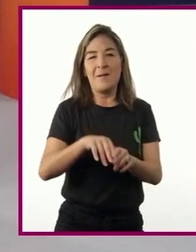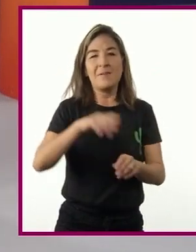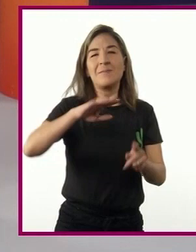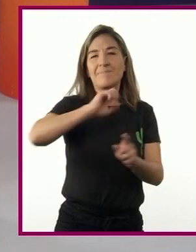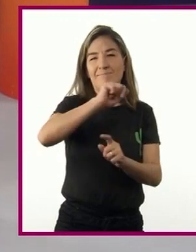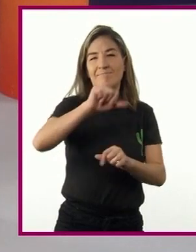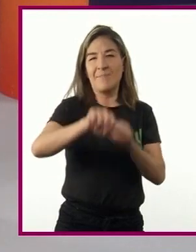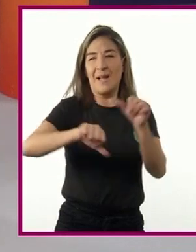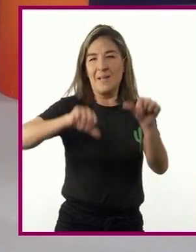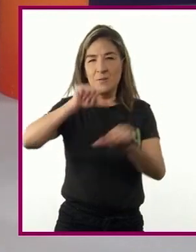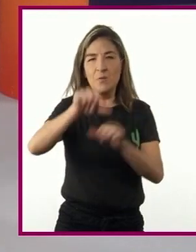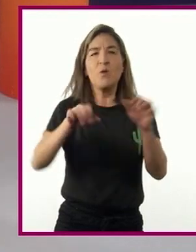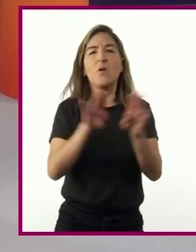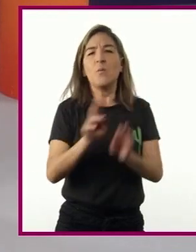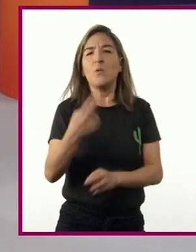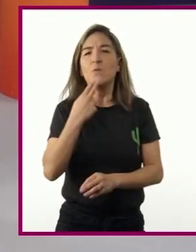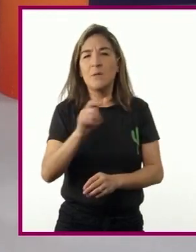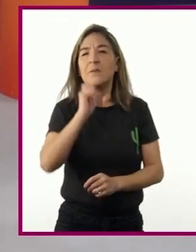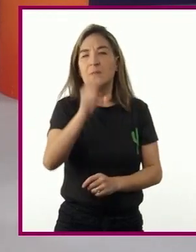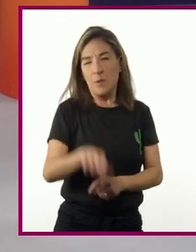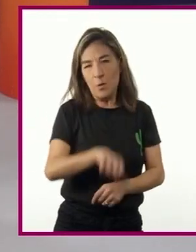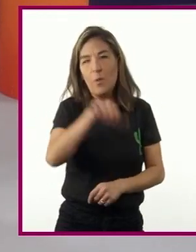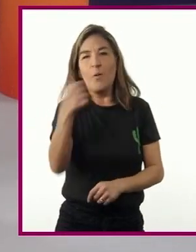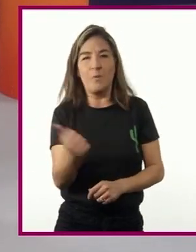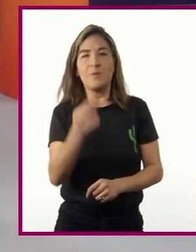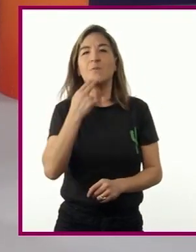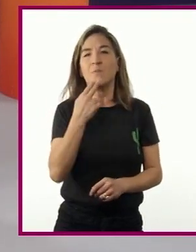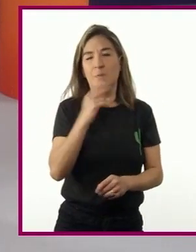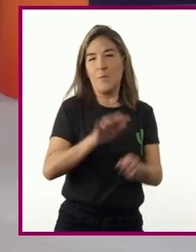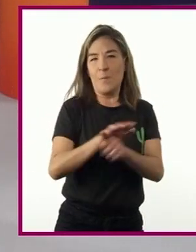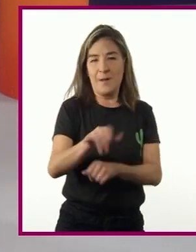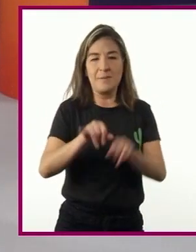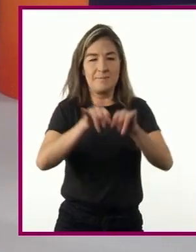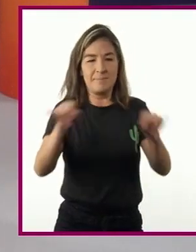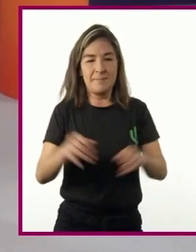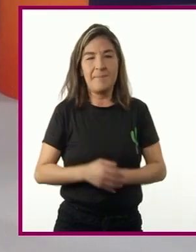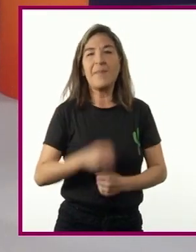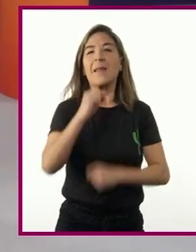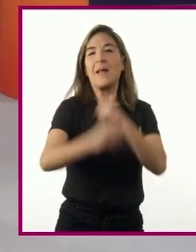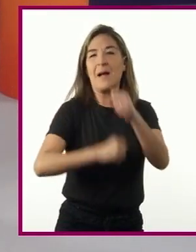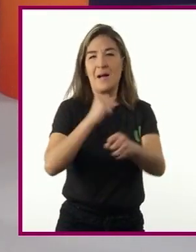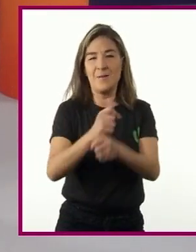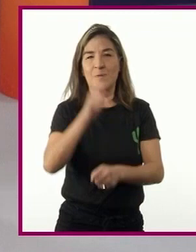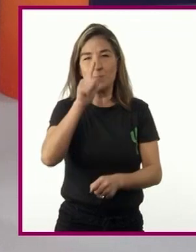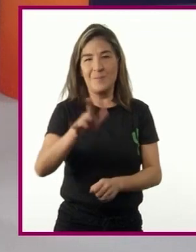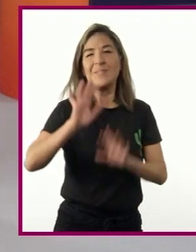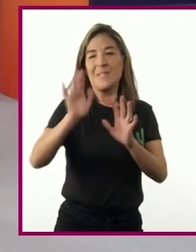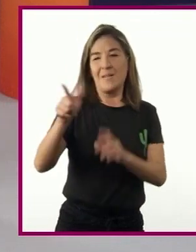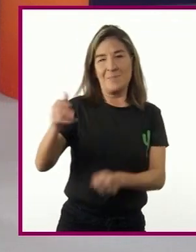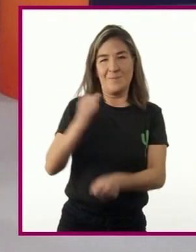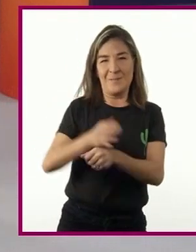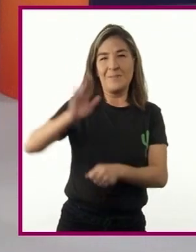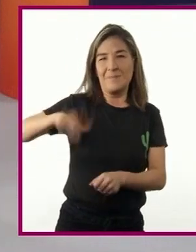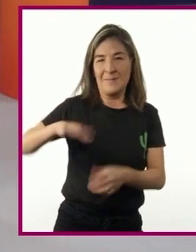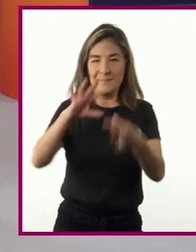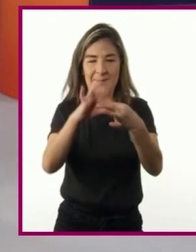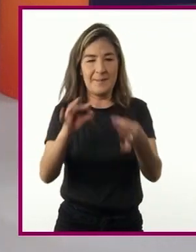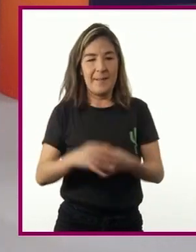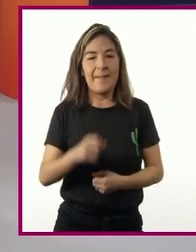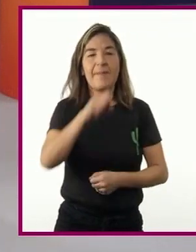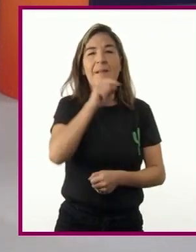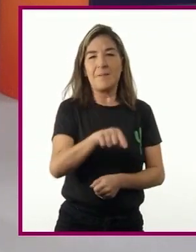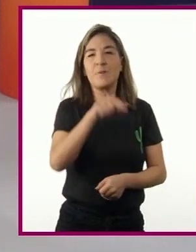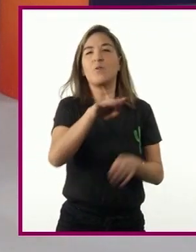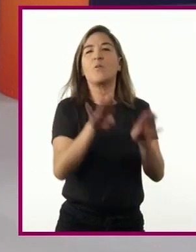se utilizan otras unidades de distancia, como los años luz, que ya mencionaste, y las